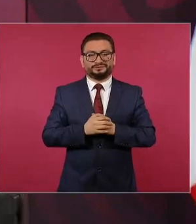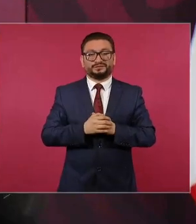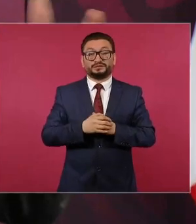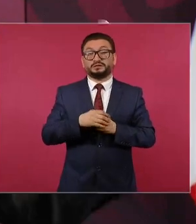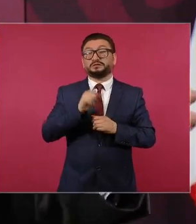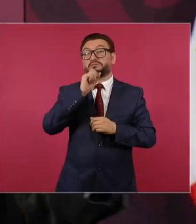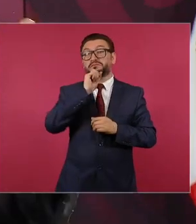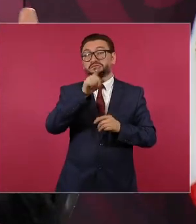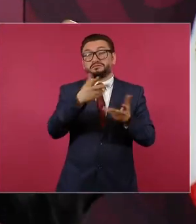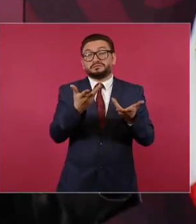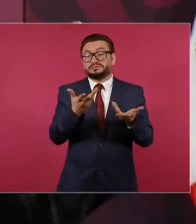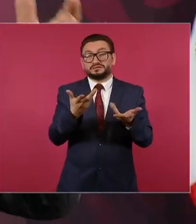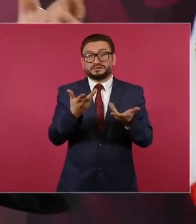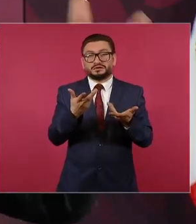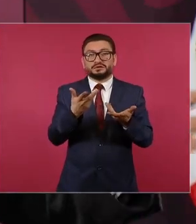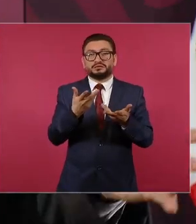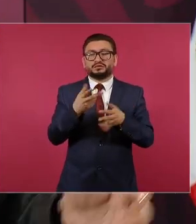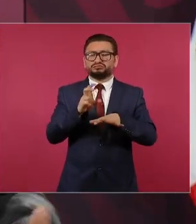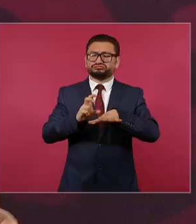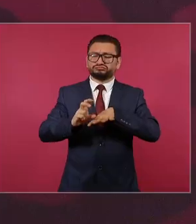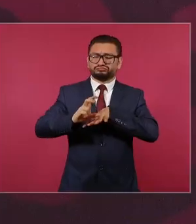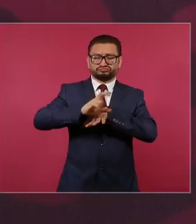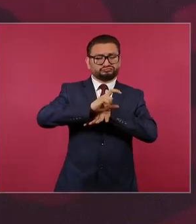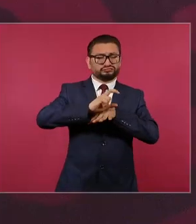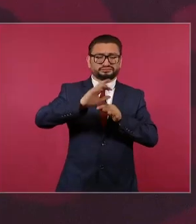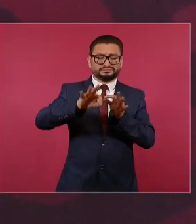y se nos olvida